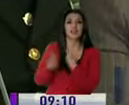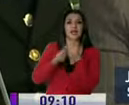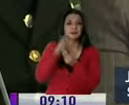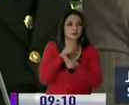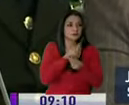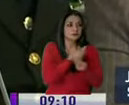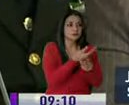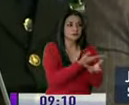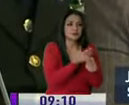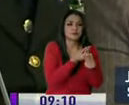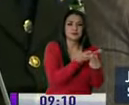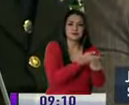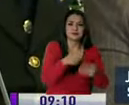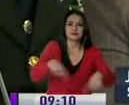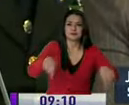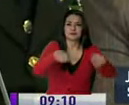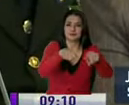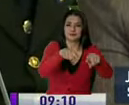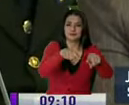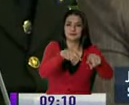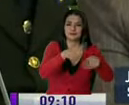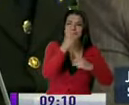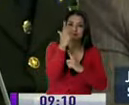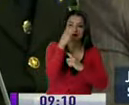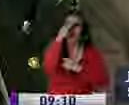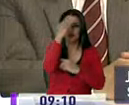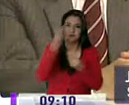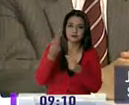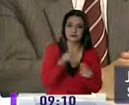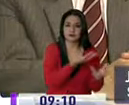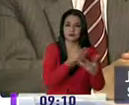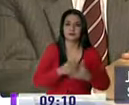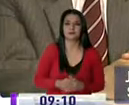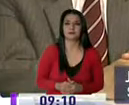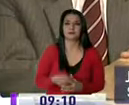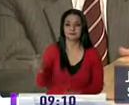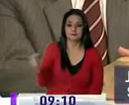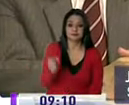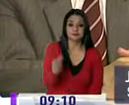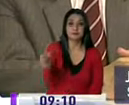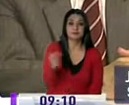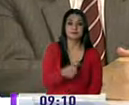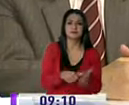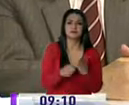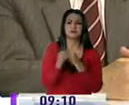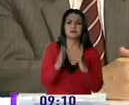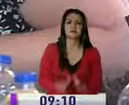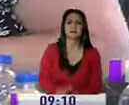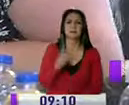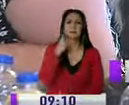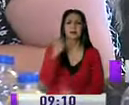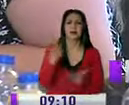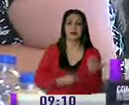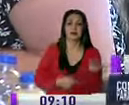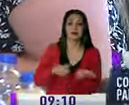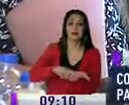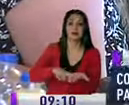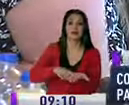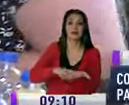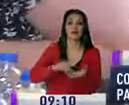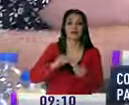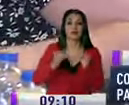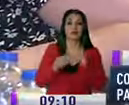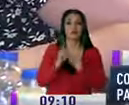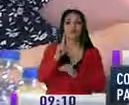los órganos operativos, que en este caso son Fuerzas Armadas y Policía. La comparecencia de los ministros se dio en marco de la sesión número 7 de la Comisión Ocasional